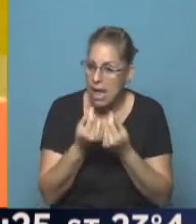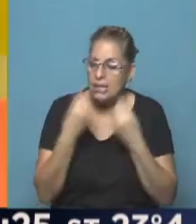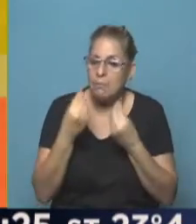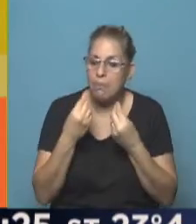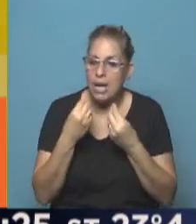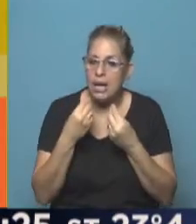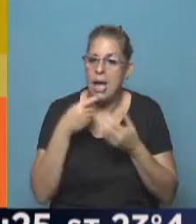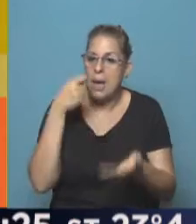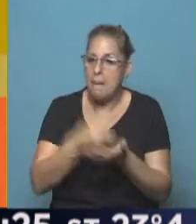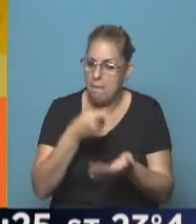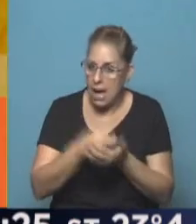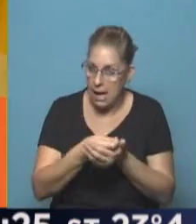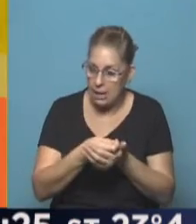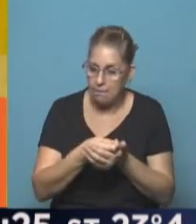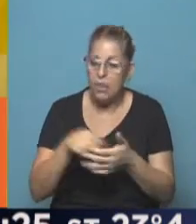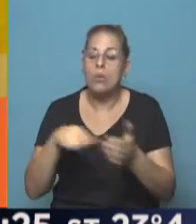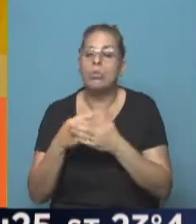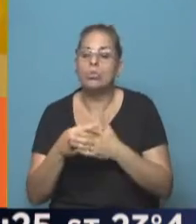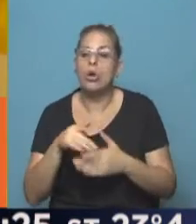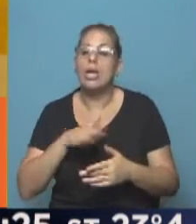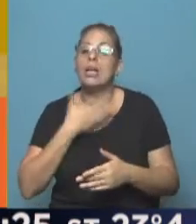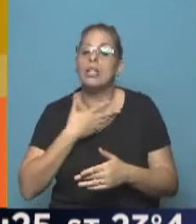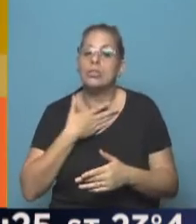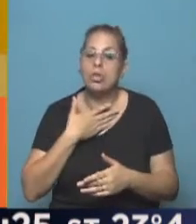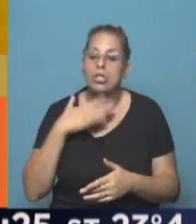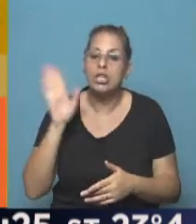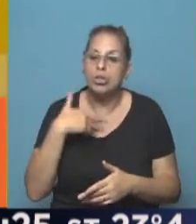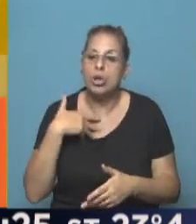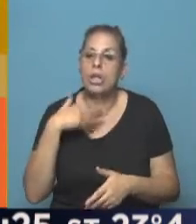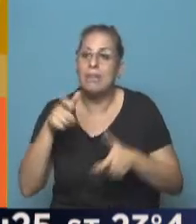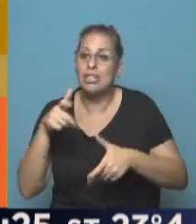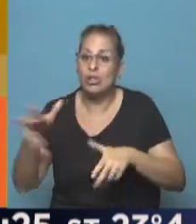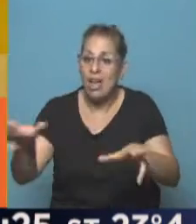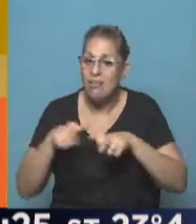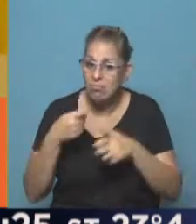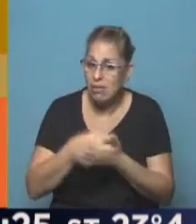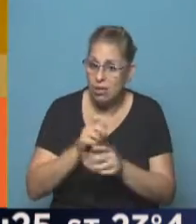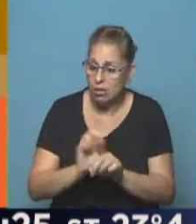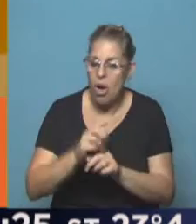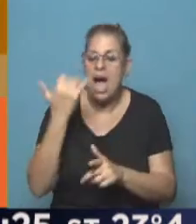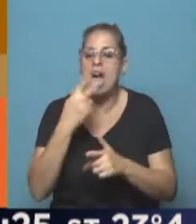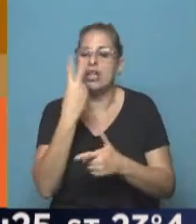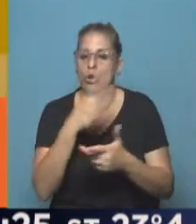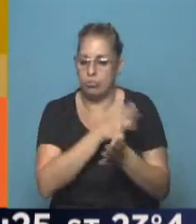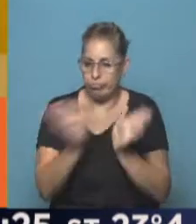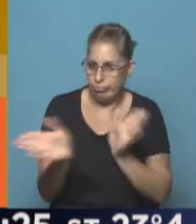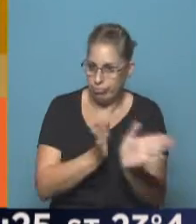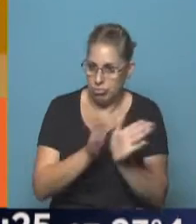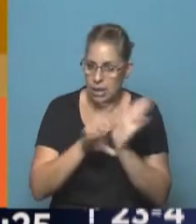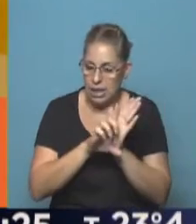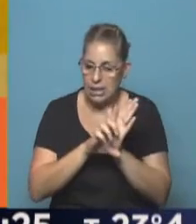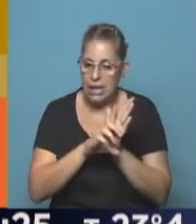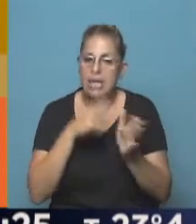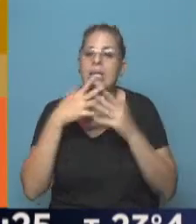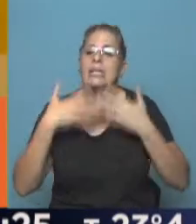hacer frente a las obligaciones. Y entonces no todos van a poder cobrar. Existen dos posibilidades en la ley. O se va a un sistema preventivo,